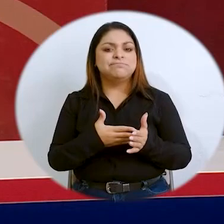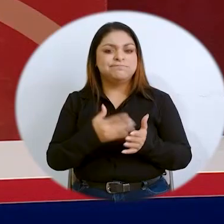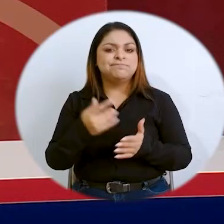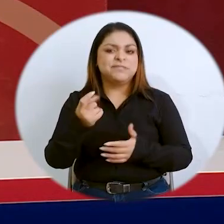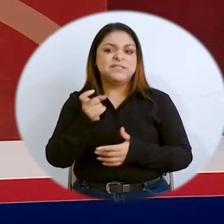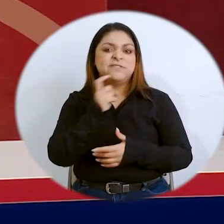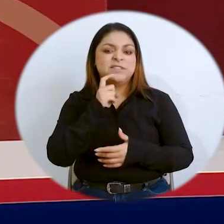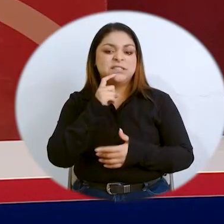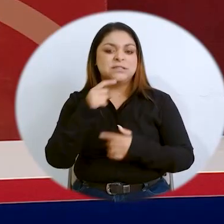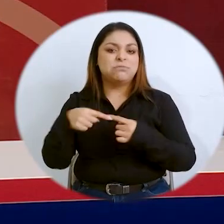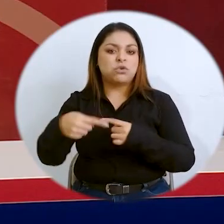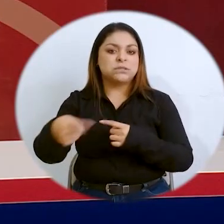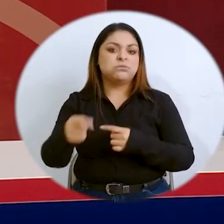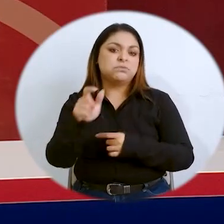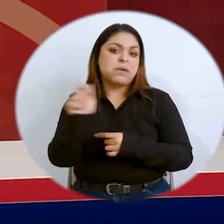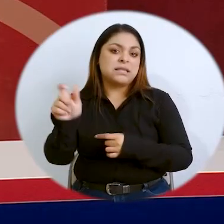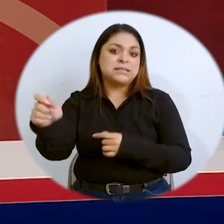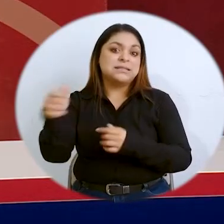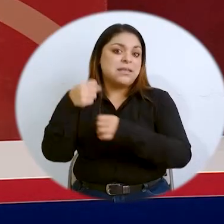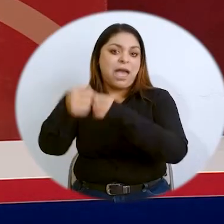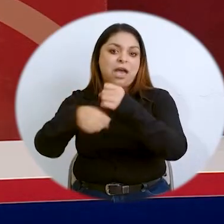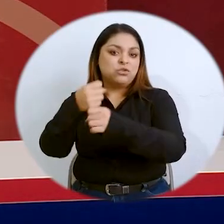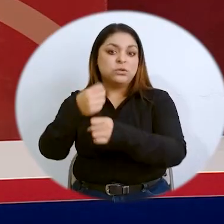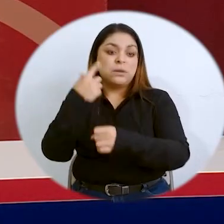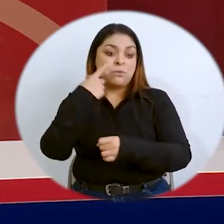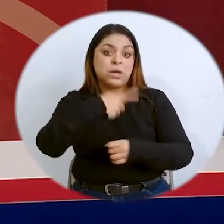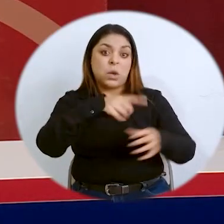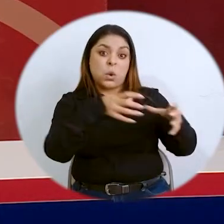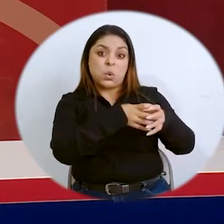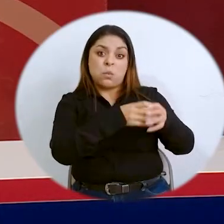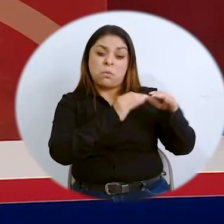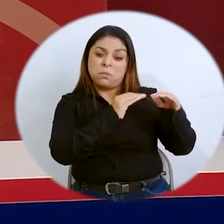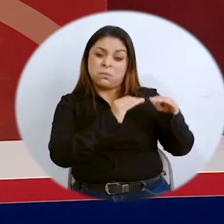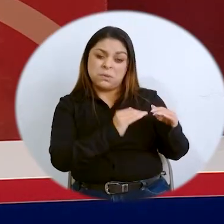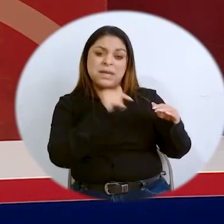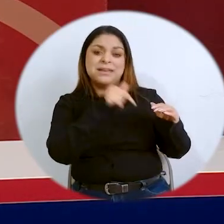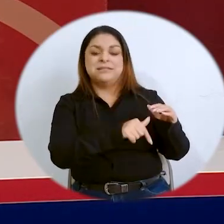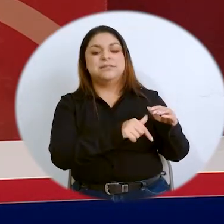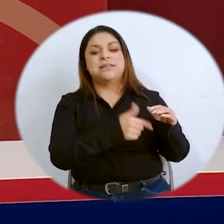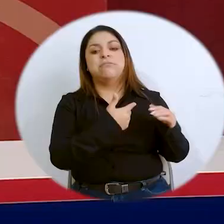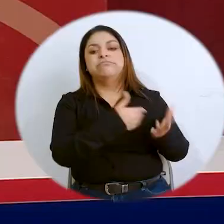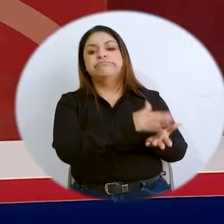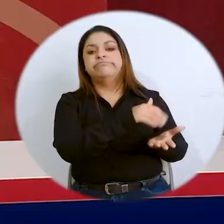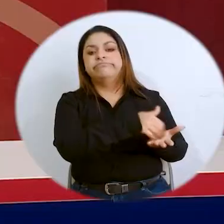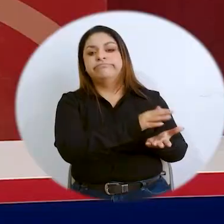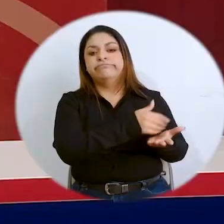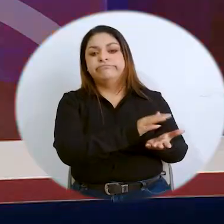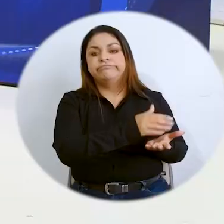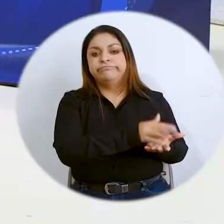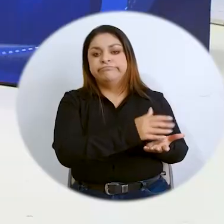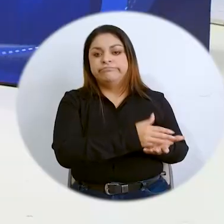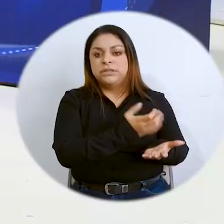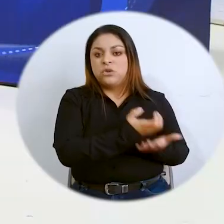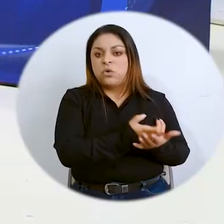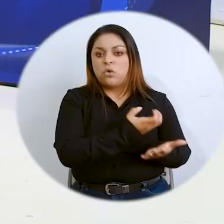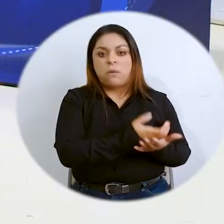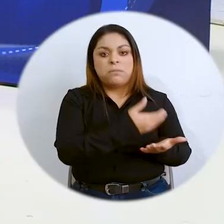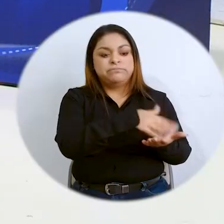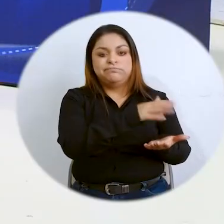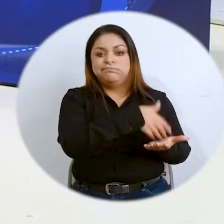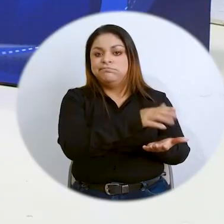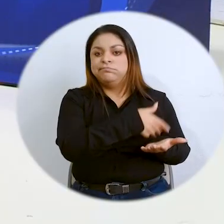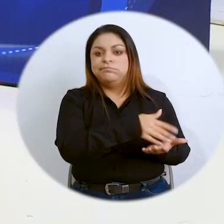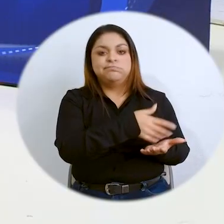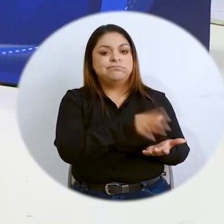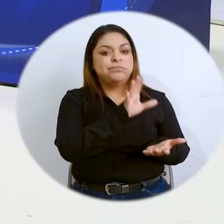una factura cara en los próximos meses y años, porque ese grupo poblacional va quedando excluido del crecimiento económico,